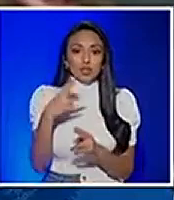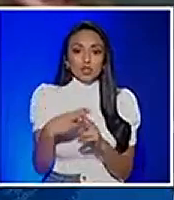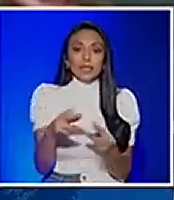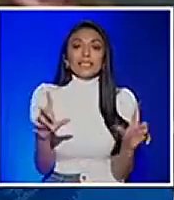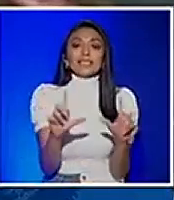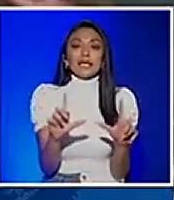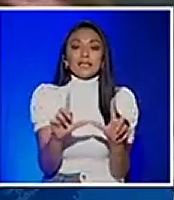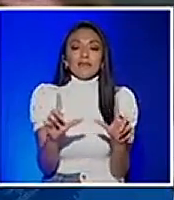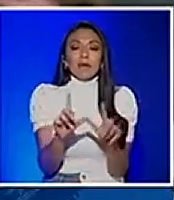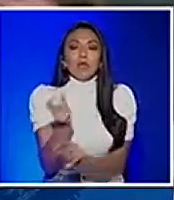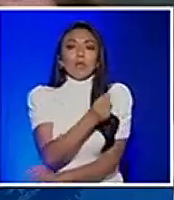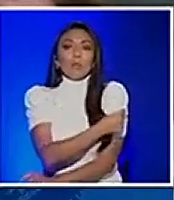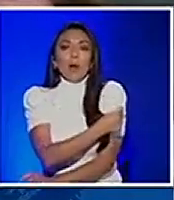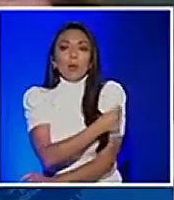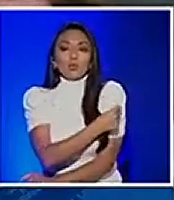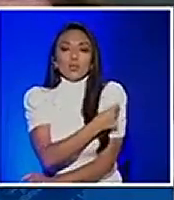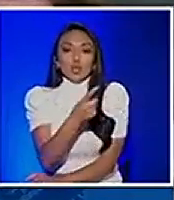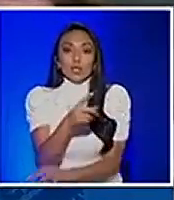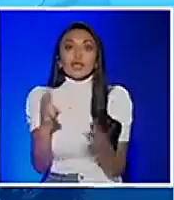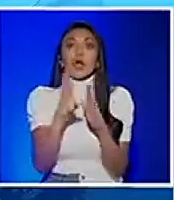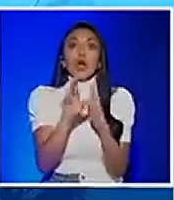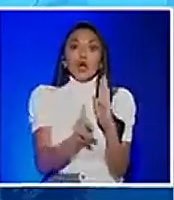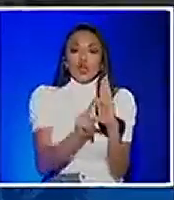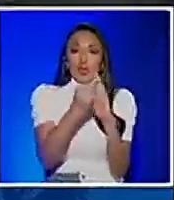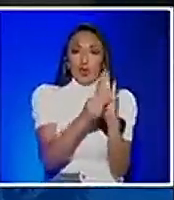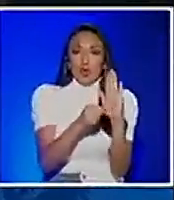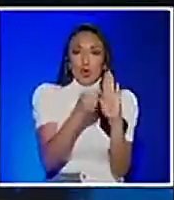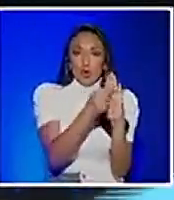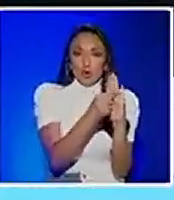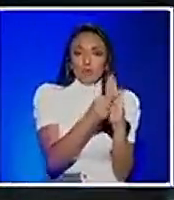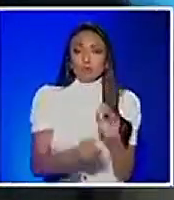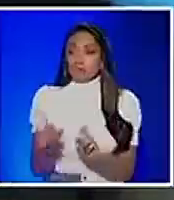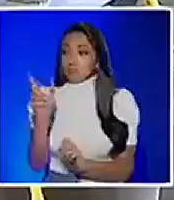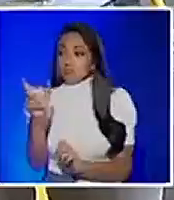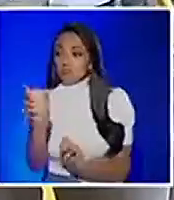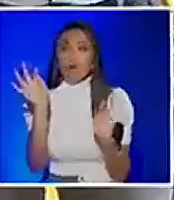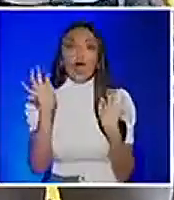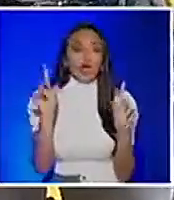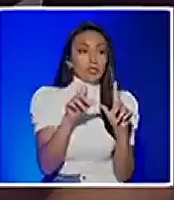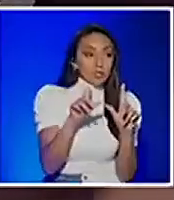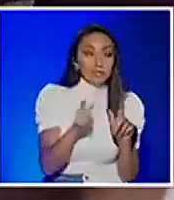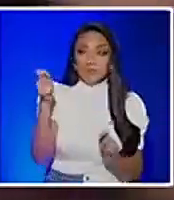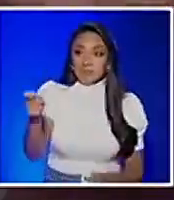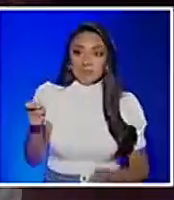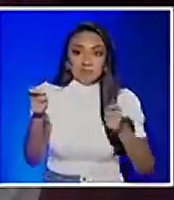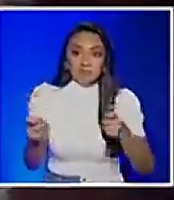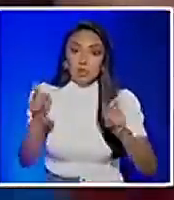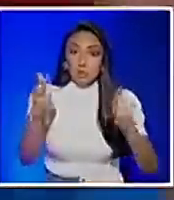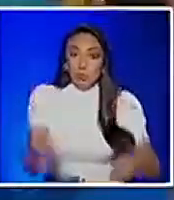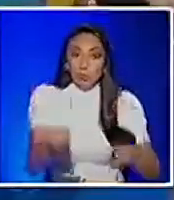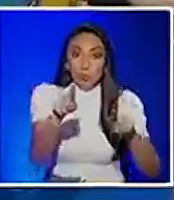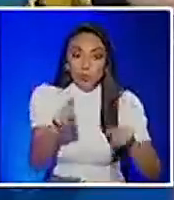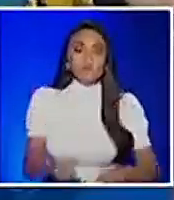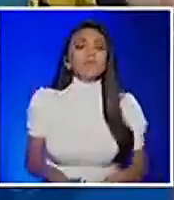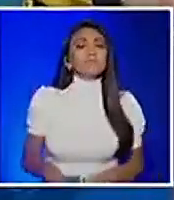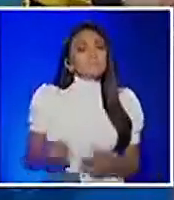de vacunación, que es el que tiene el código QR. La presentación del carnet en los espacios públicos puede ser física o virtual. Pero ¿qué